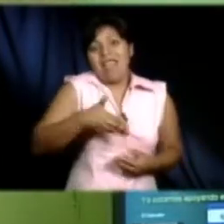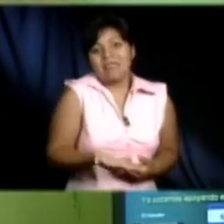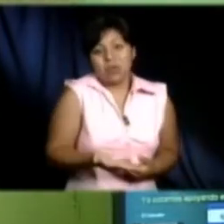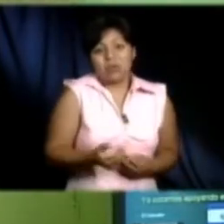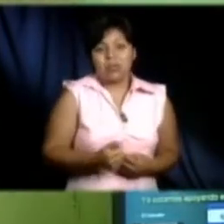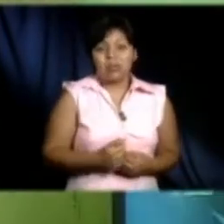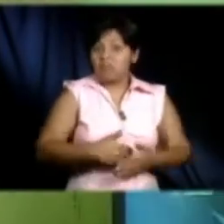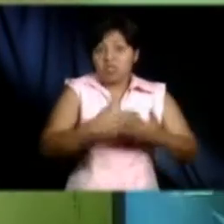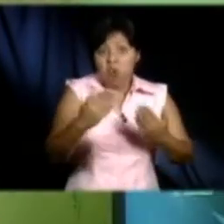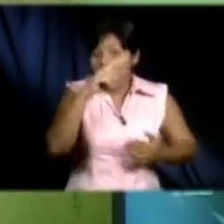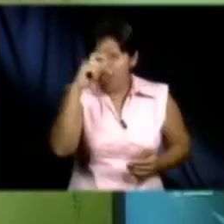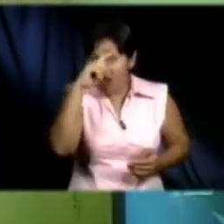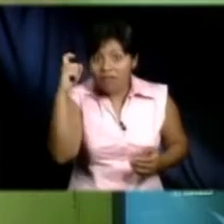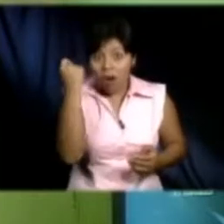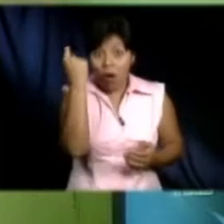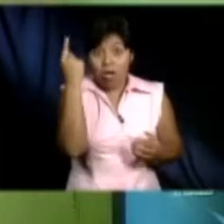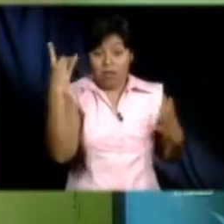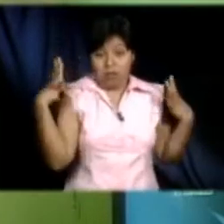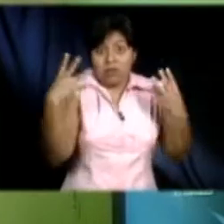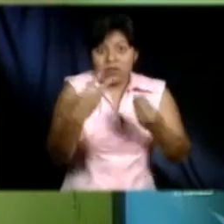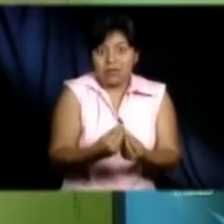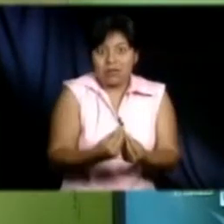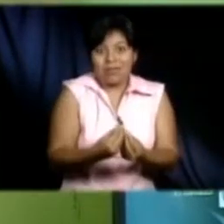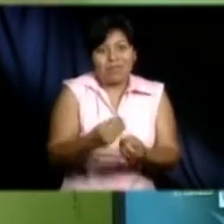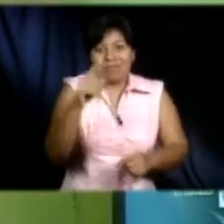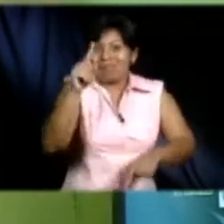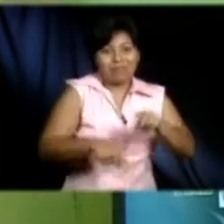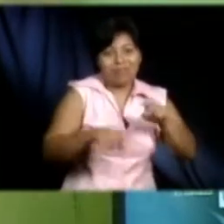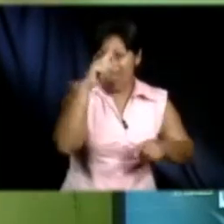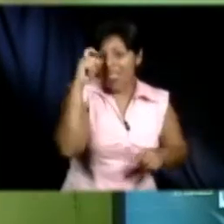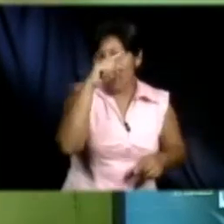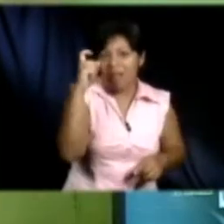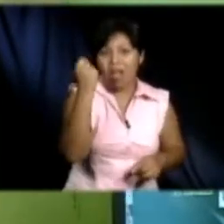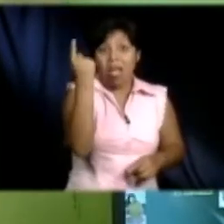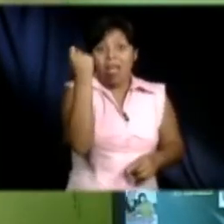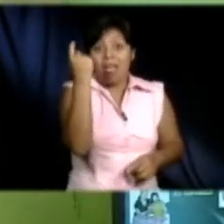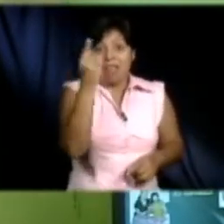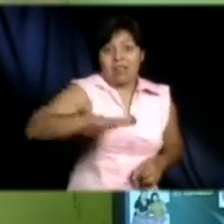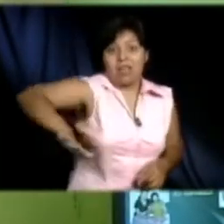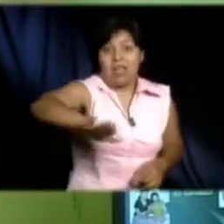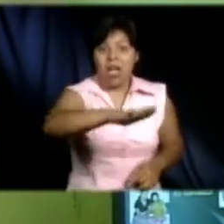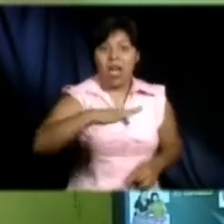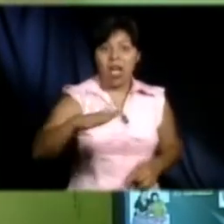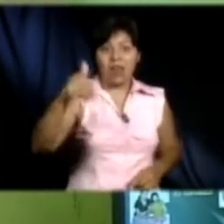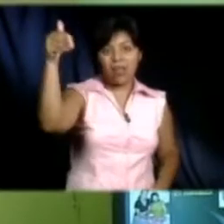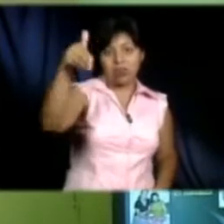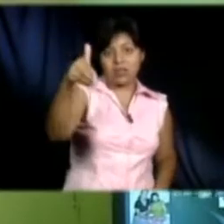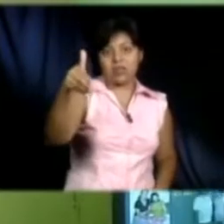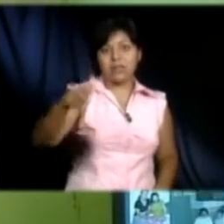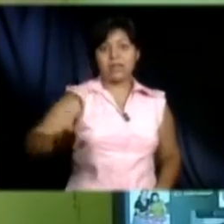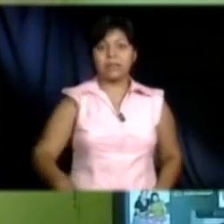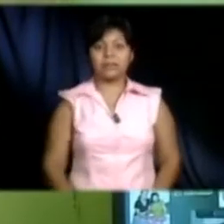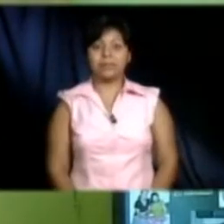Entonces, si no se está trabajando a nivel nacional la sensibilización social, tampoco se está trabajando lo que es sensibilización en el área